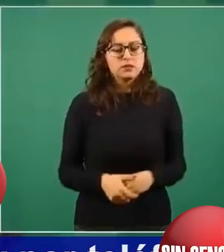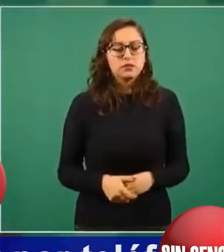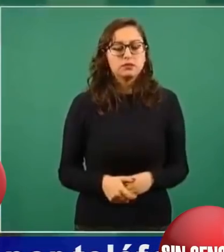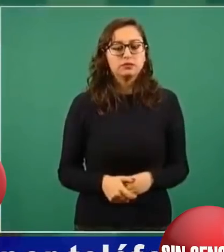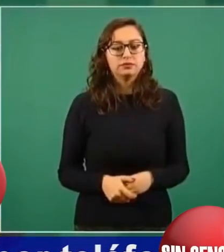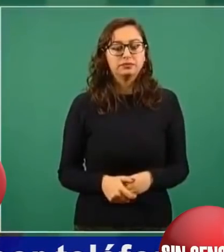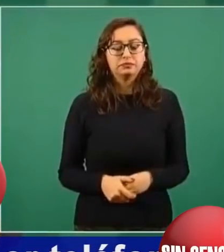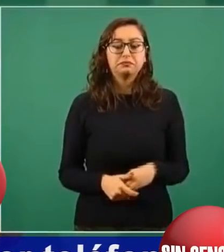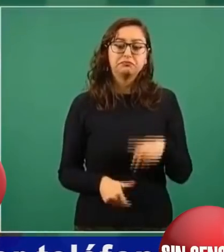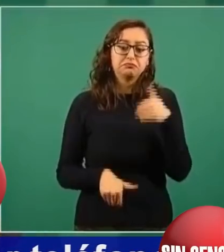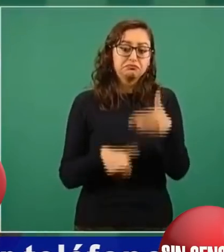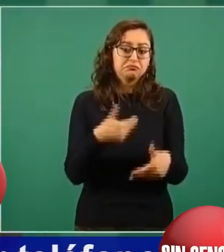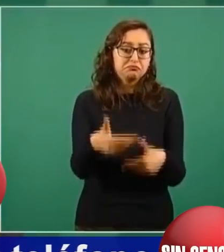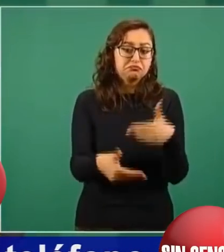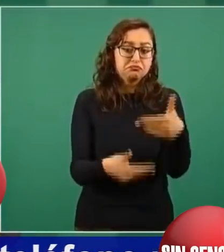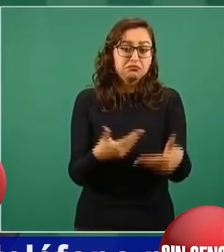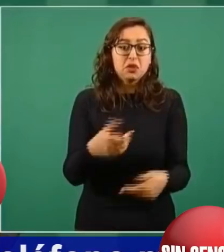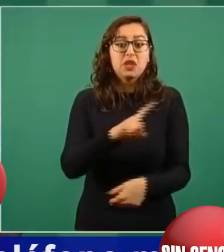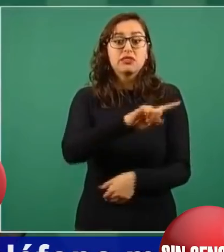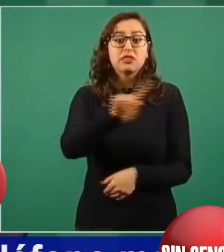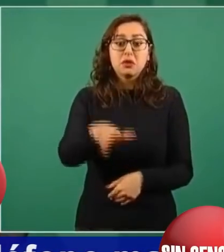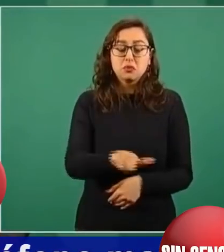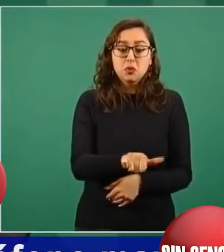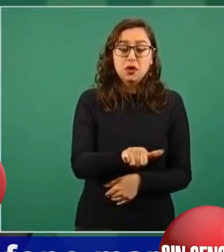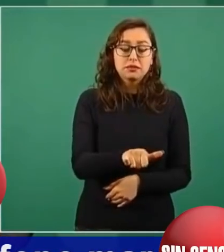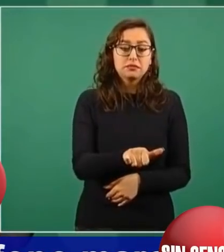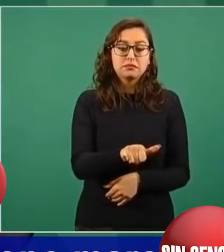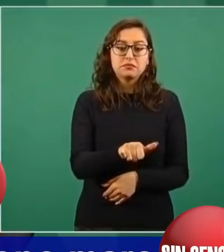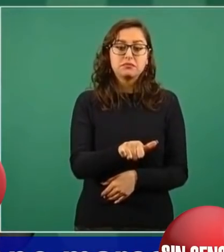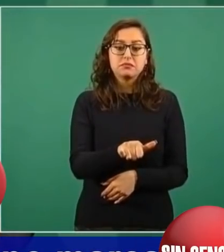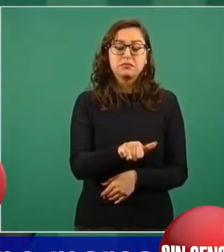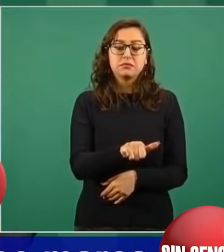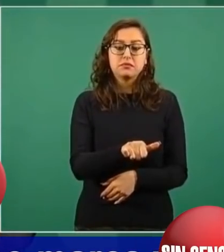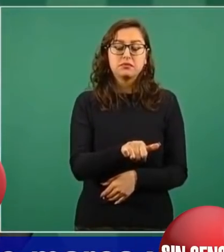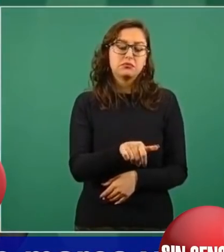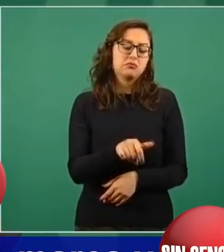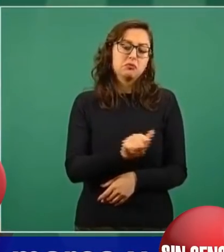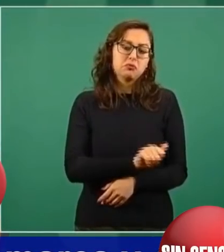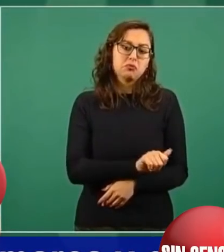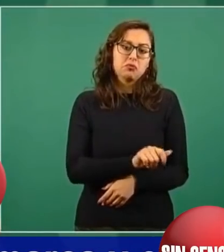Poco después se hace un hospital